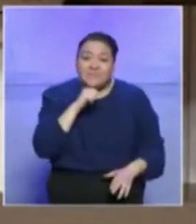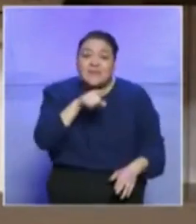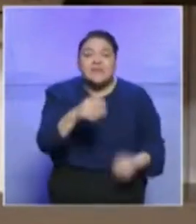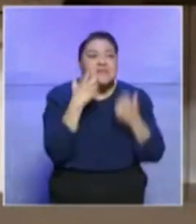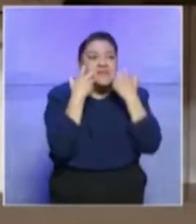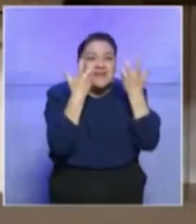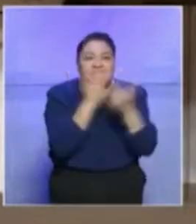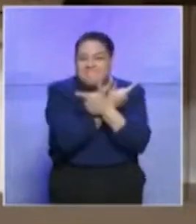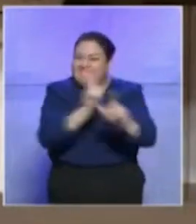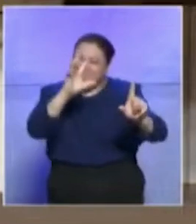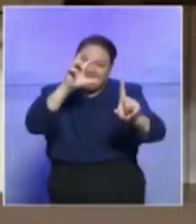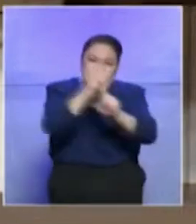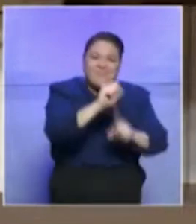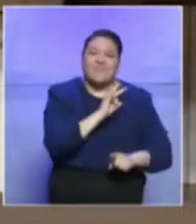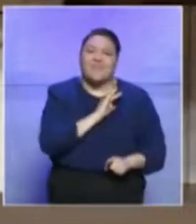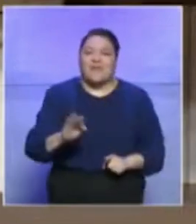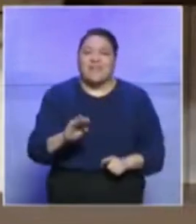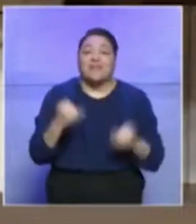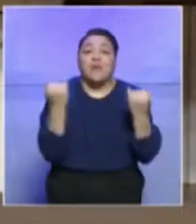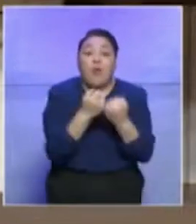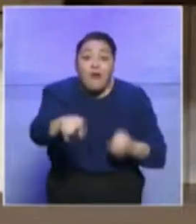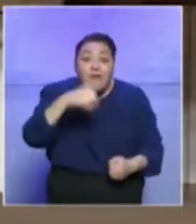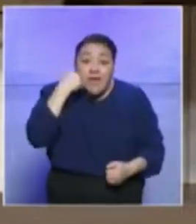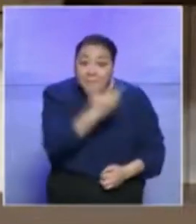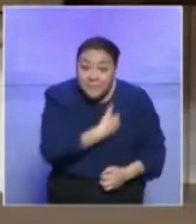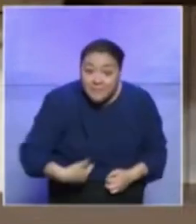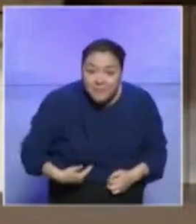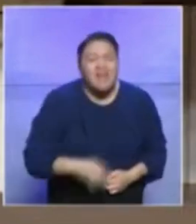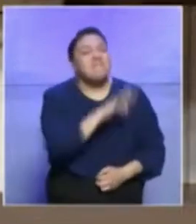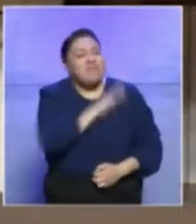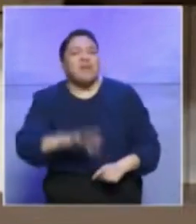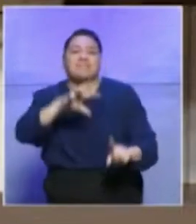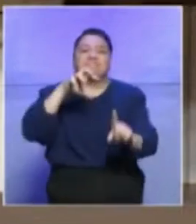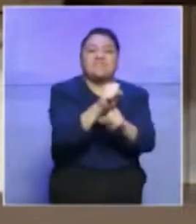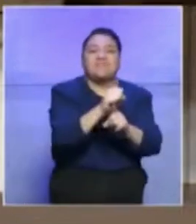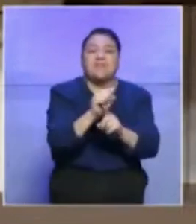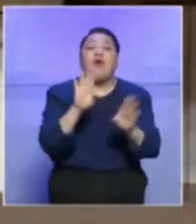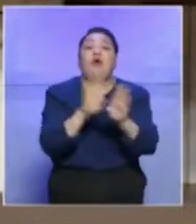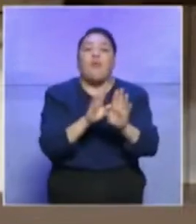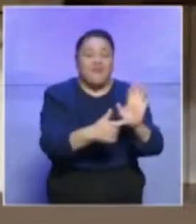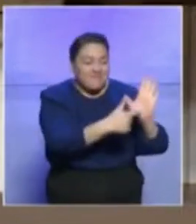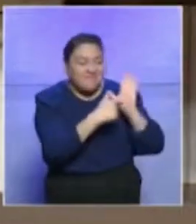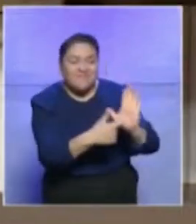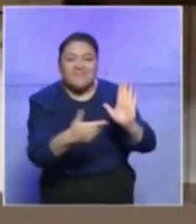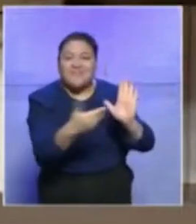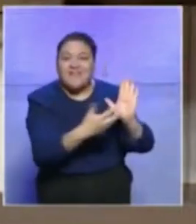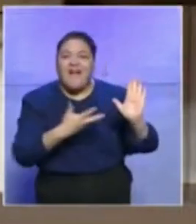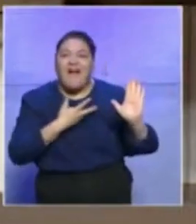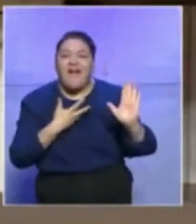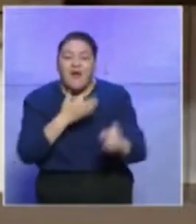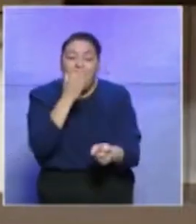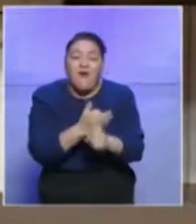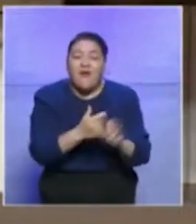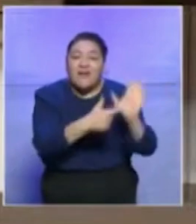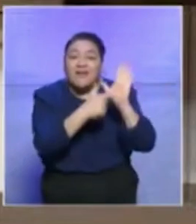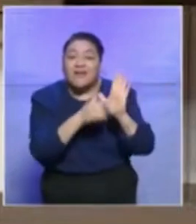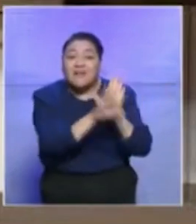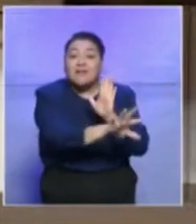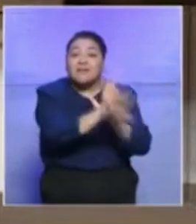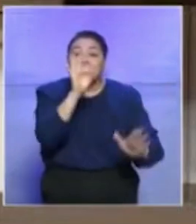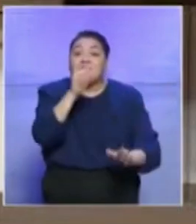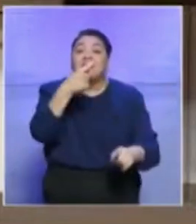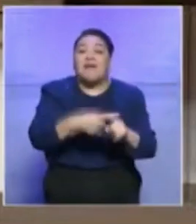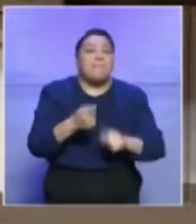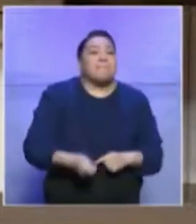lo que quieran, incluso a ser presidentas de México. Y como prueba, les mostraré este momento histórico, la elección de